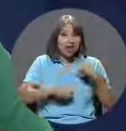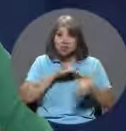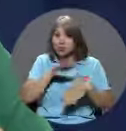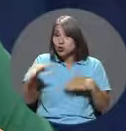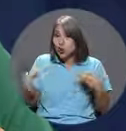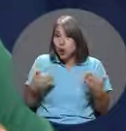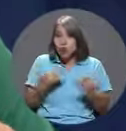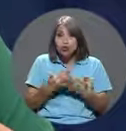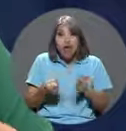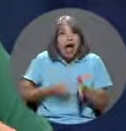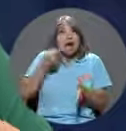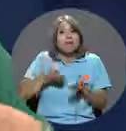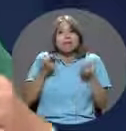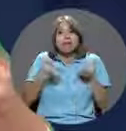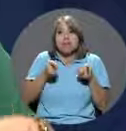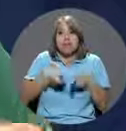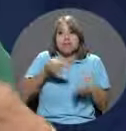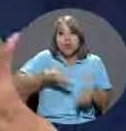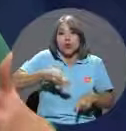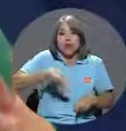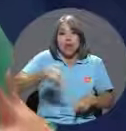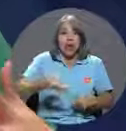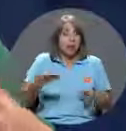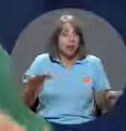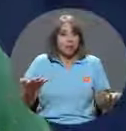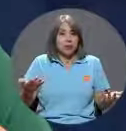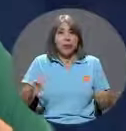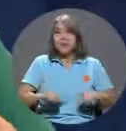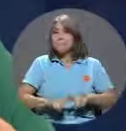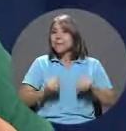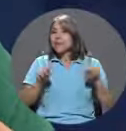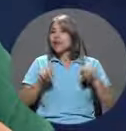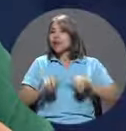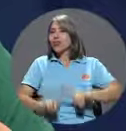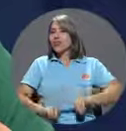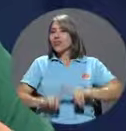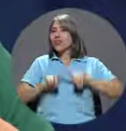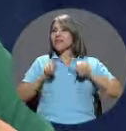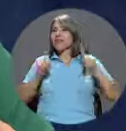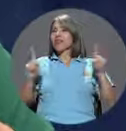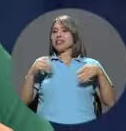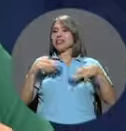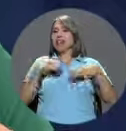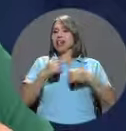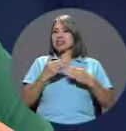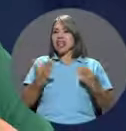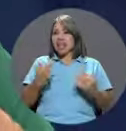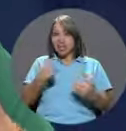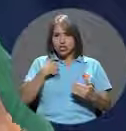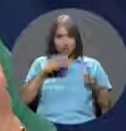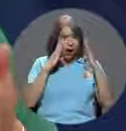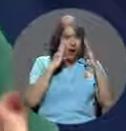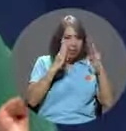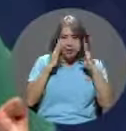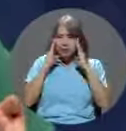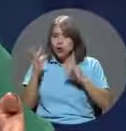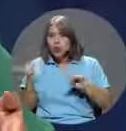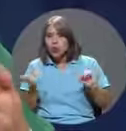experimentamos dificultades, a veces hasta en lo cotidiano aparecen varias, pero la diferencia la marca en qué pongo